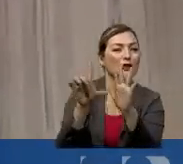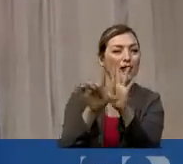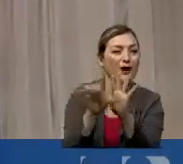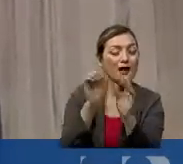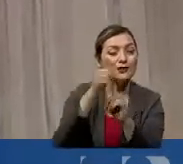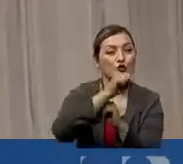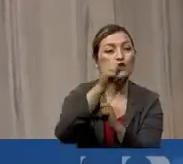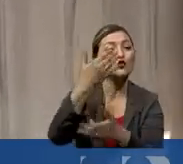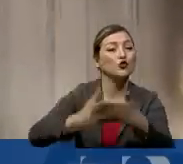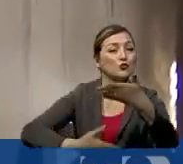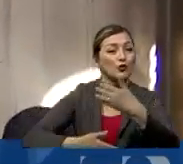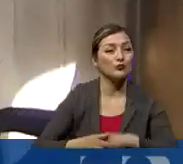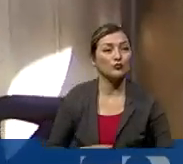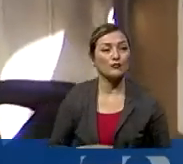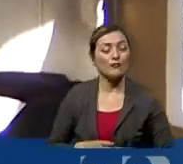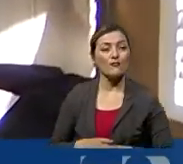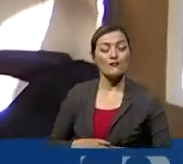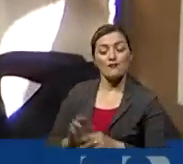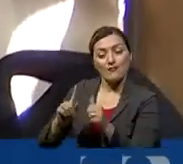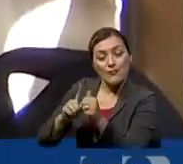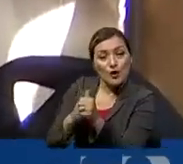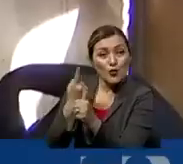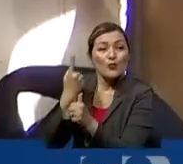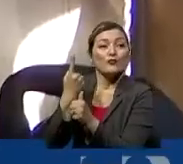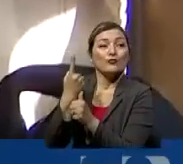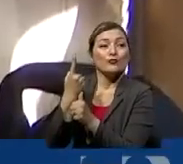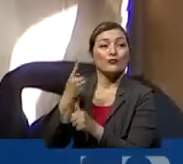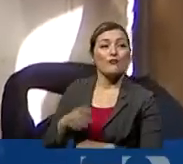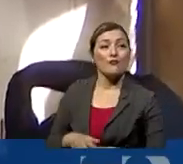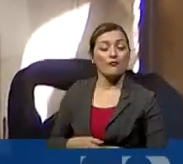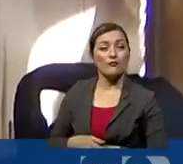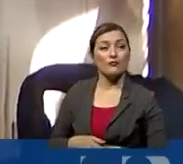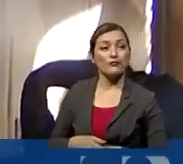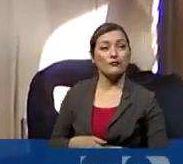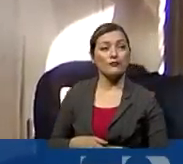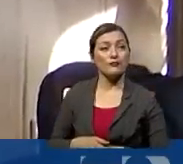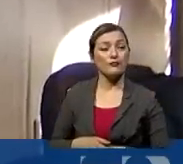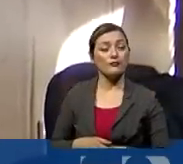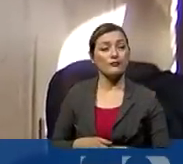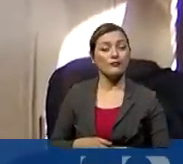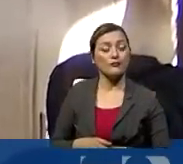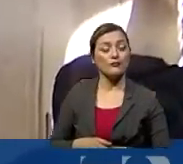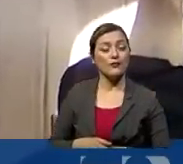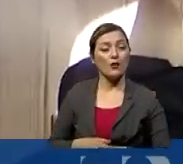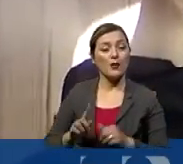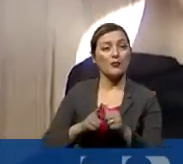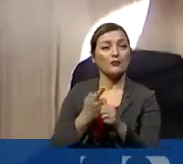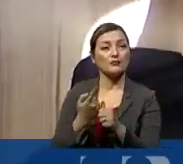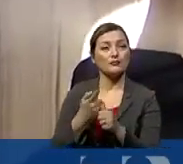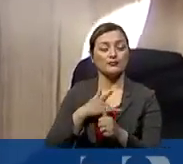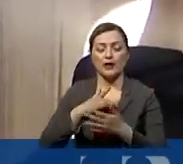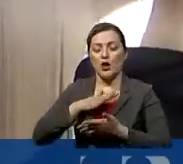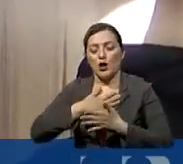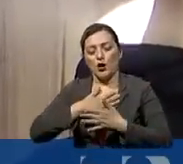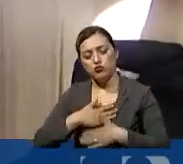regularizar sus documentos? Ya, bueno, lo principal, como les comenté, viene siendo principalmente estar tranquilo en el